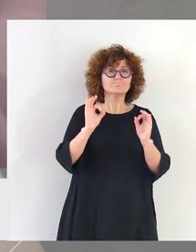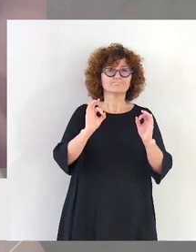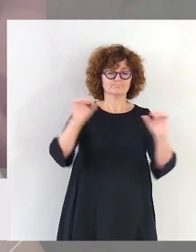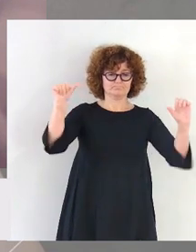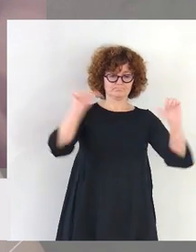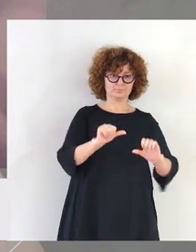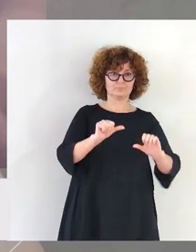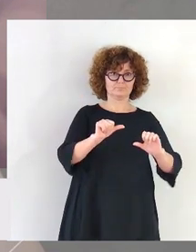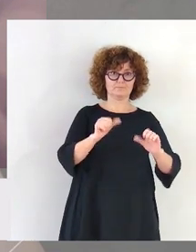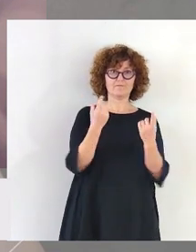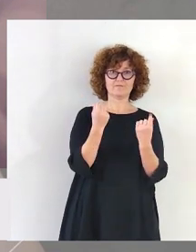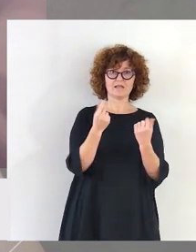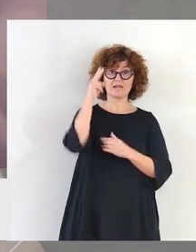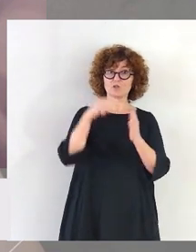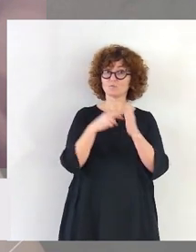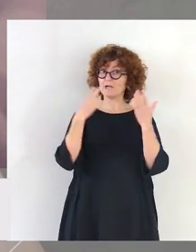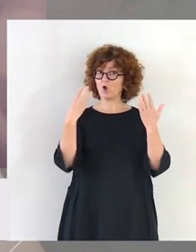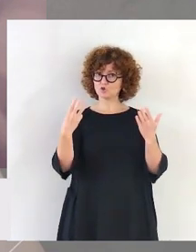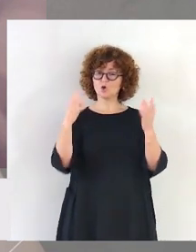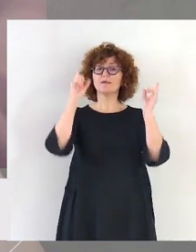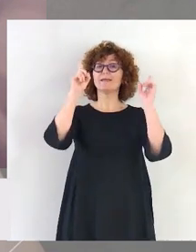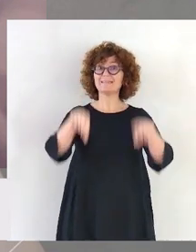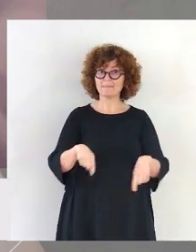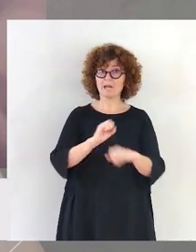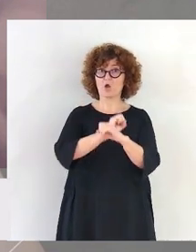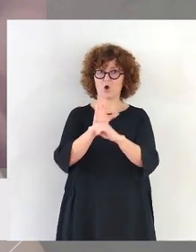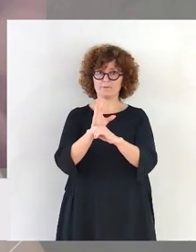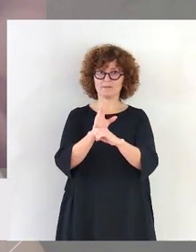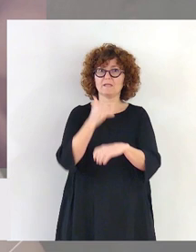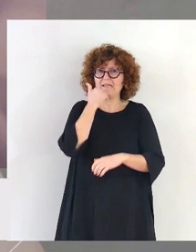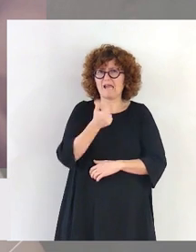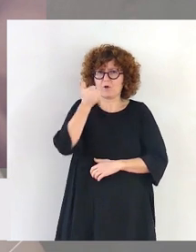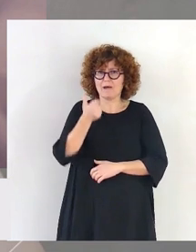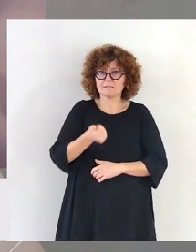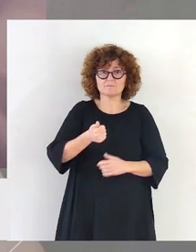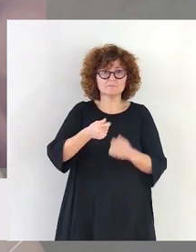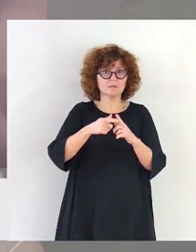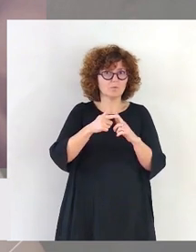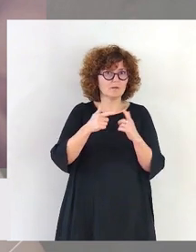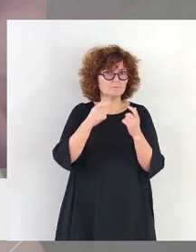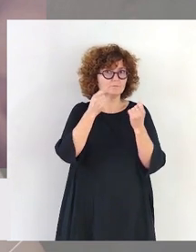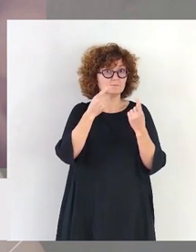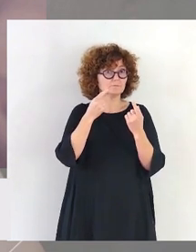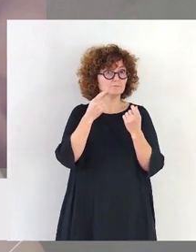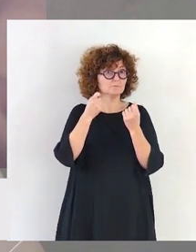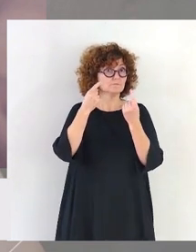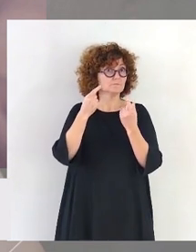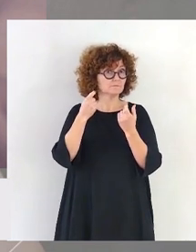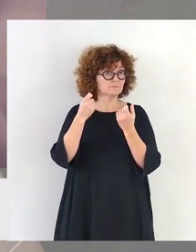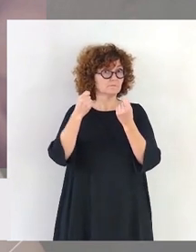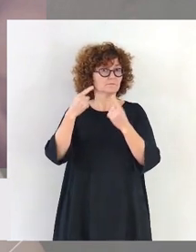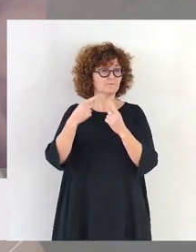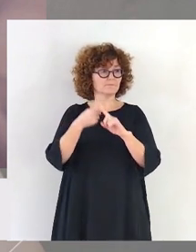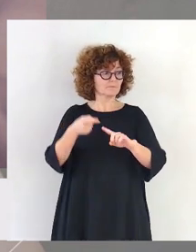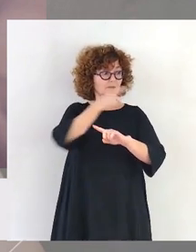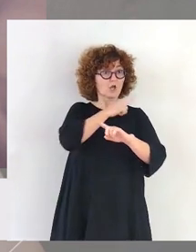2008 pero también a raíz de lo que supuso la covid y alguna cosa más de repente nos damos cuenta que los actores clásicos